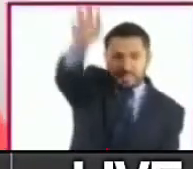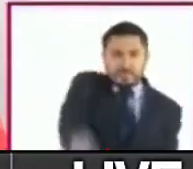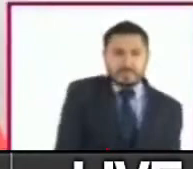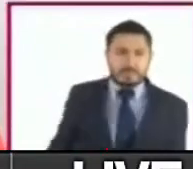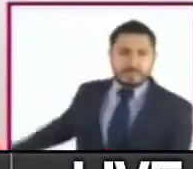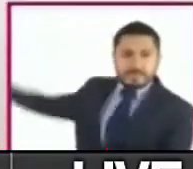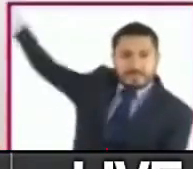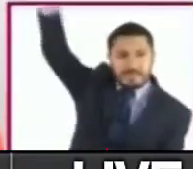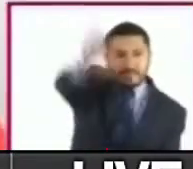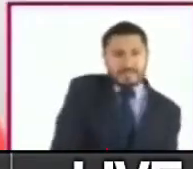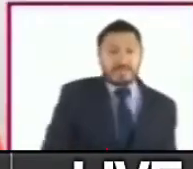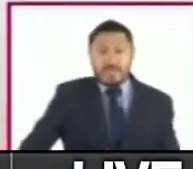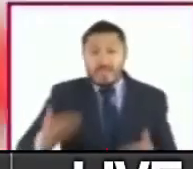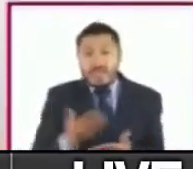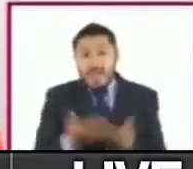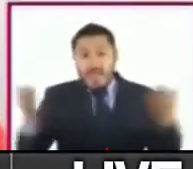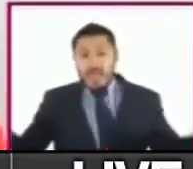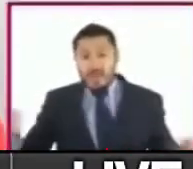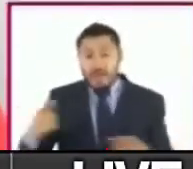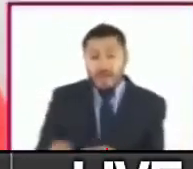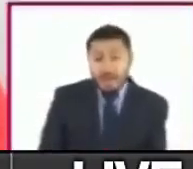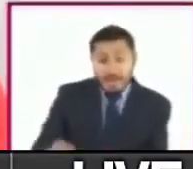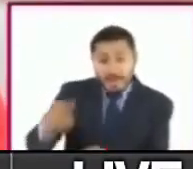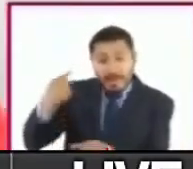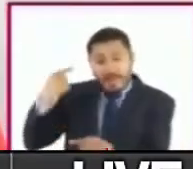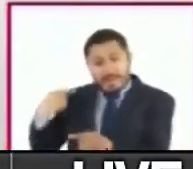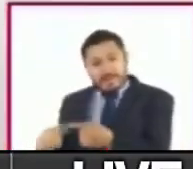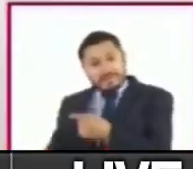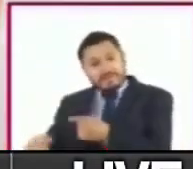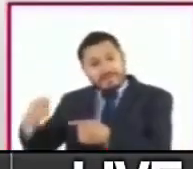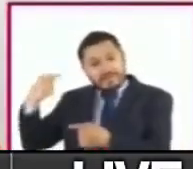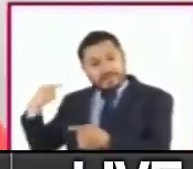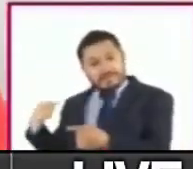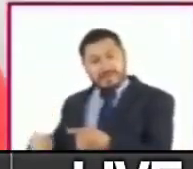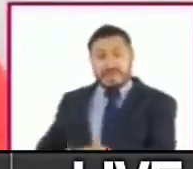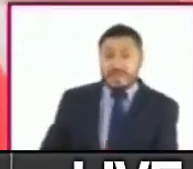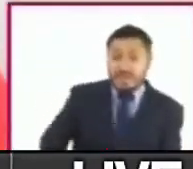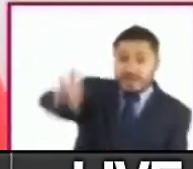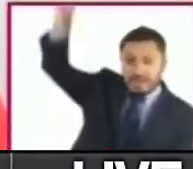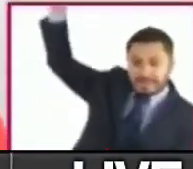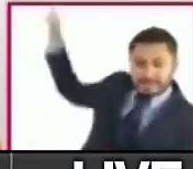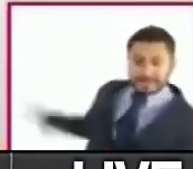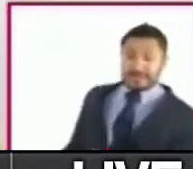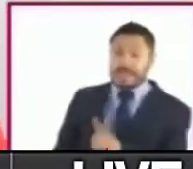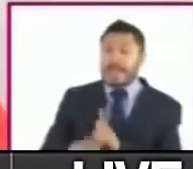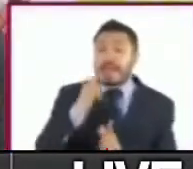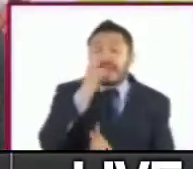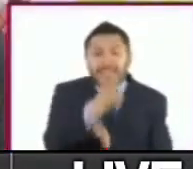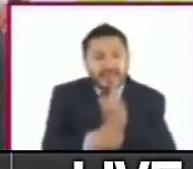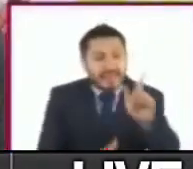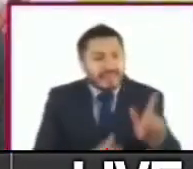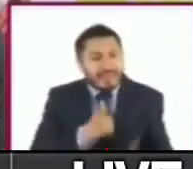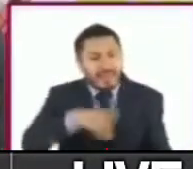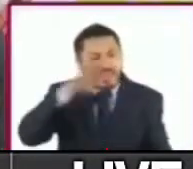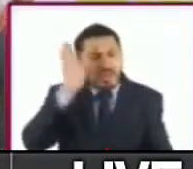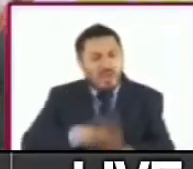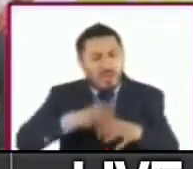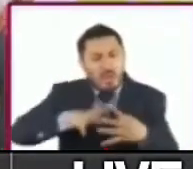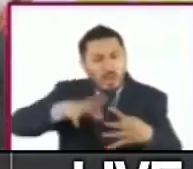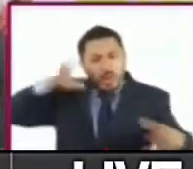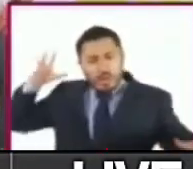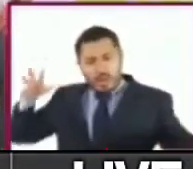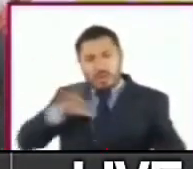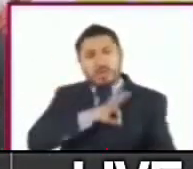Ahora hacia atrás, despacio, lo más amplio que puedas hacer tu movimiento.